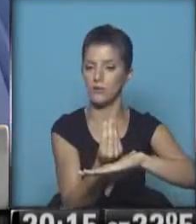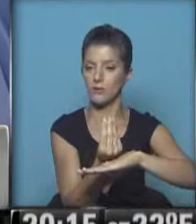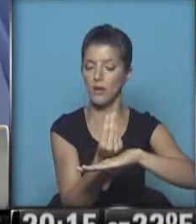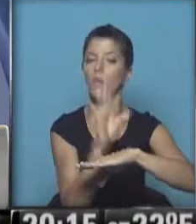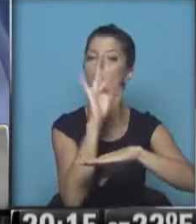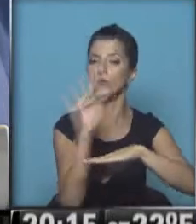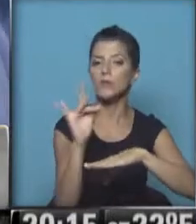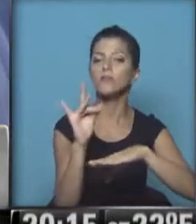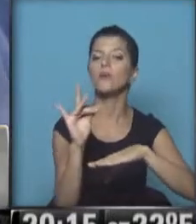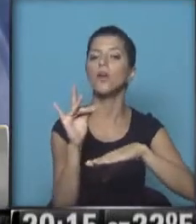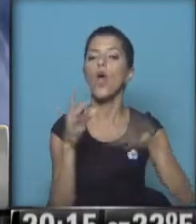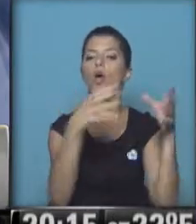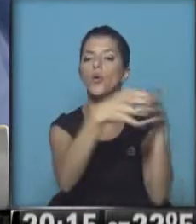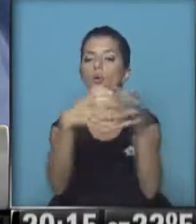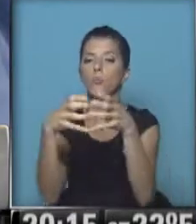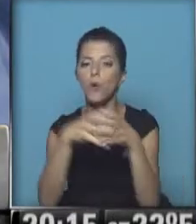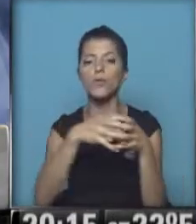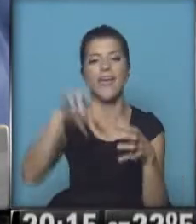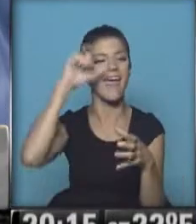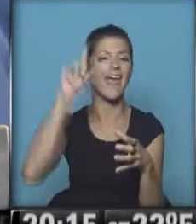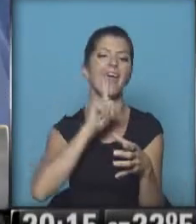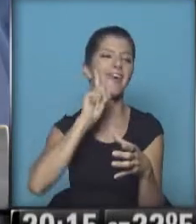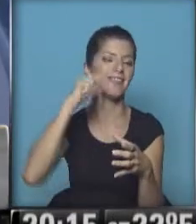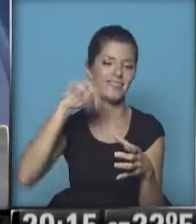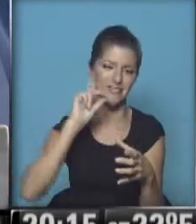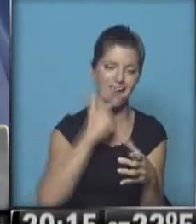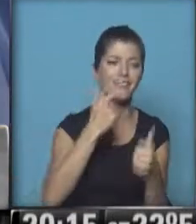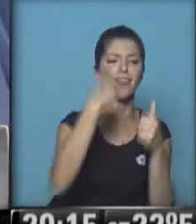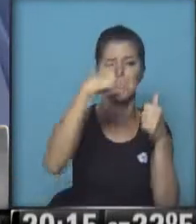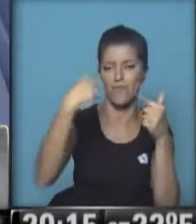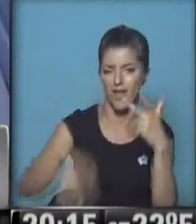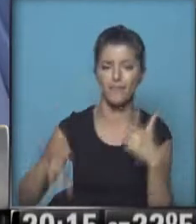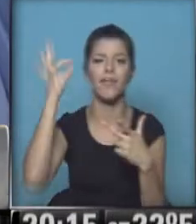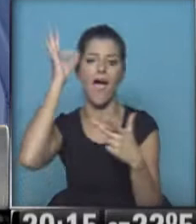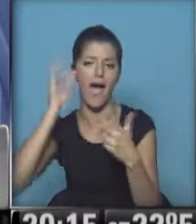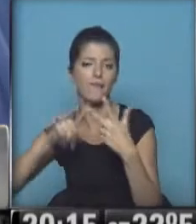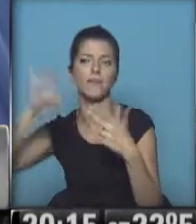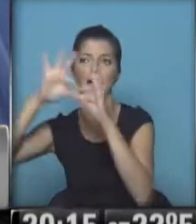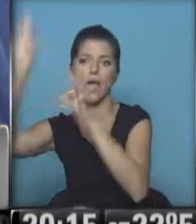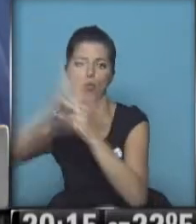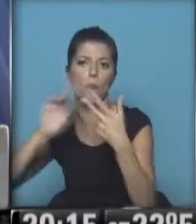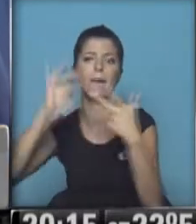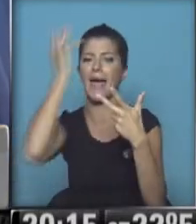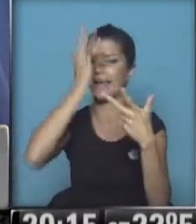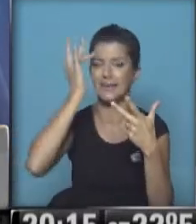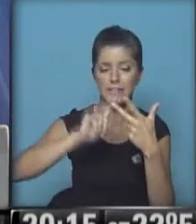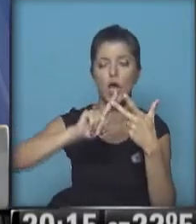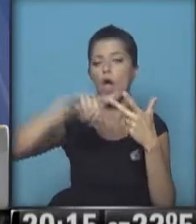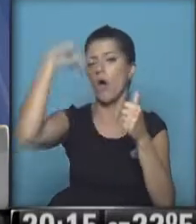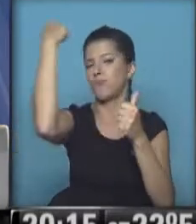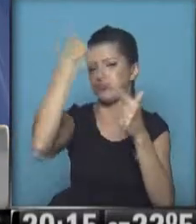compleja, compuesta por grupos étnicos diferentes, africanos, europeos, indios. Hay tensiones étnicas